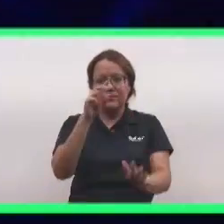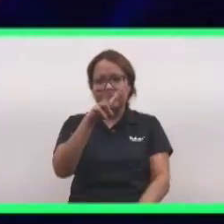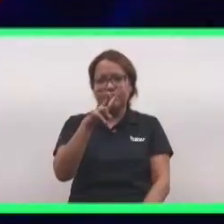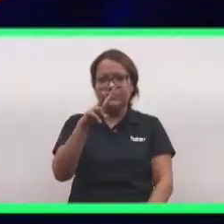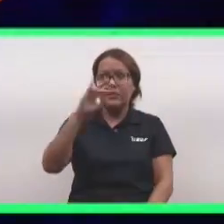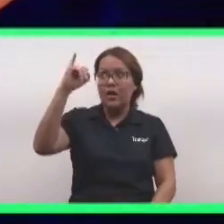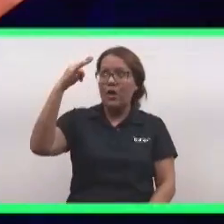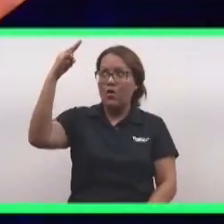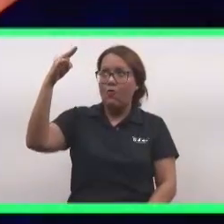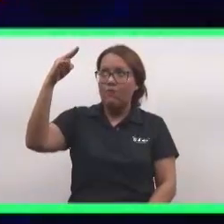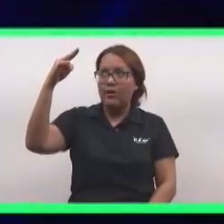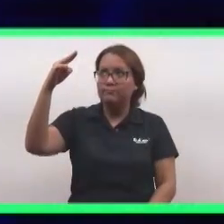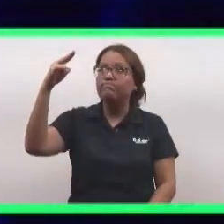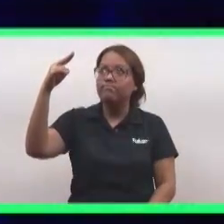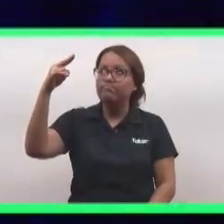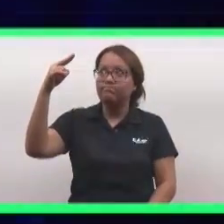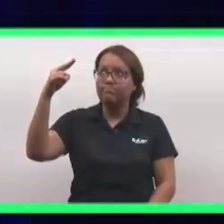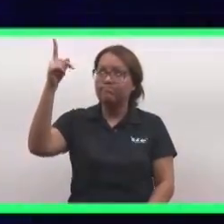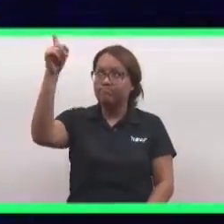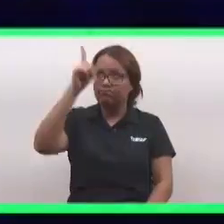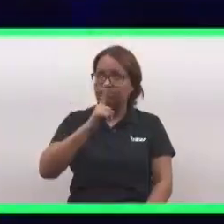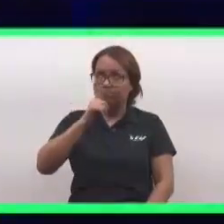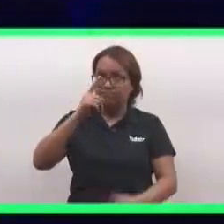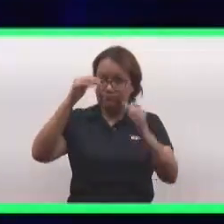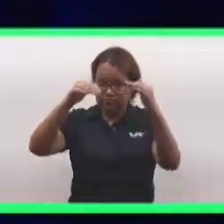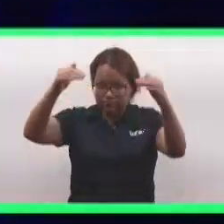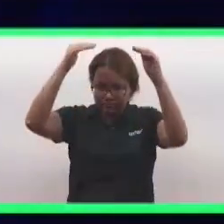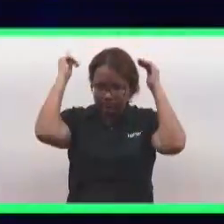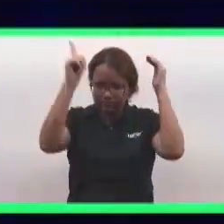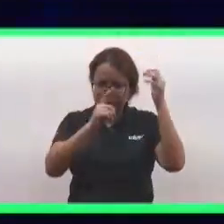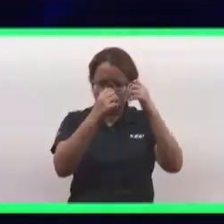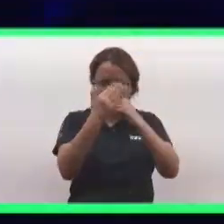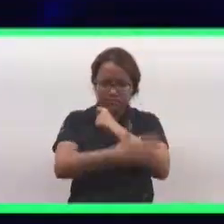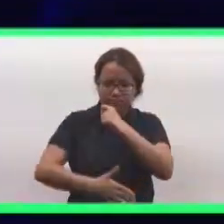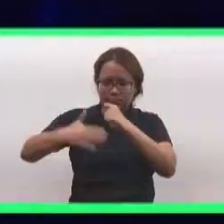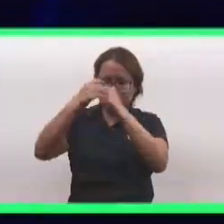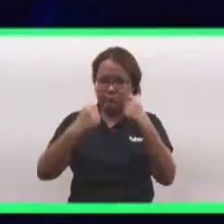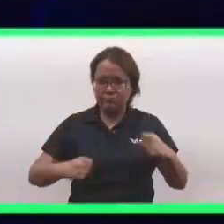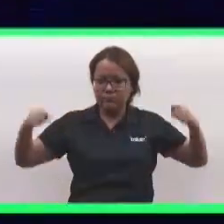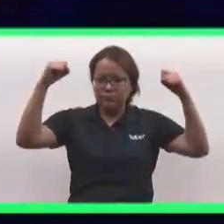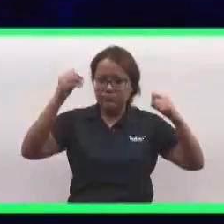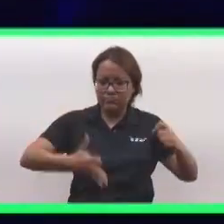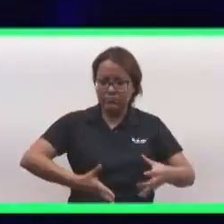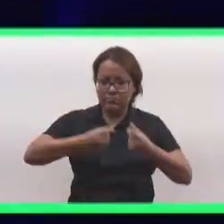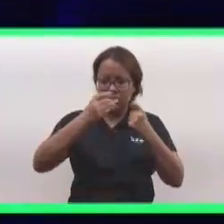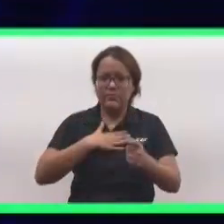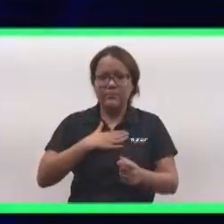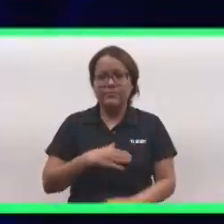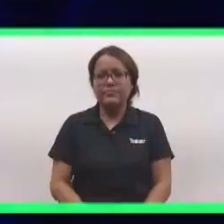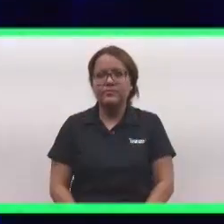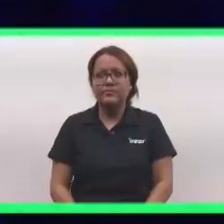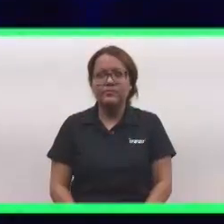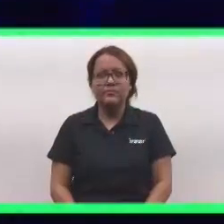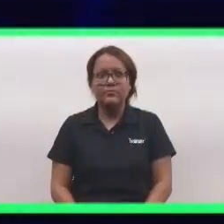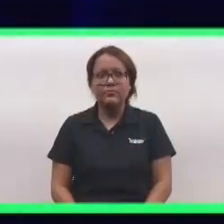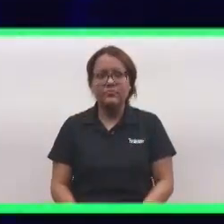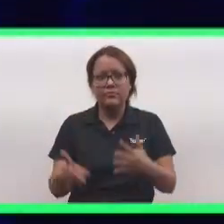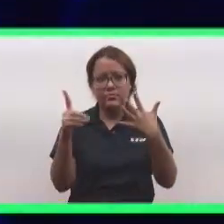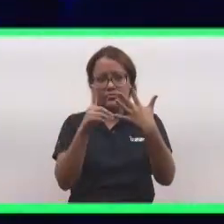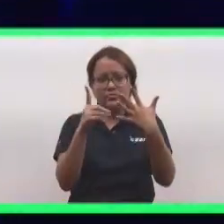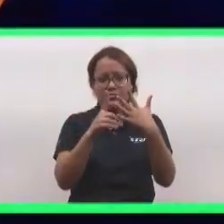mío y mi levantador, Dios mío, fortaleza mía, en él confiaré, mi escudo, mi fuerza, mi salvación, mi alto refugio. Deuteronomio